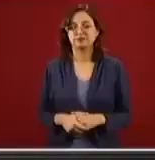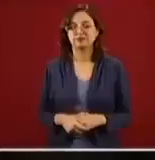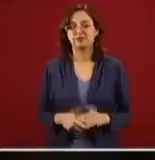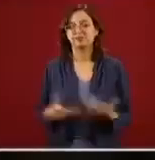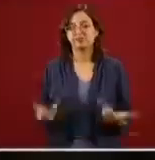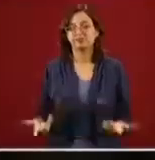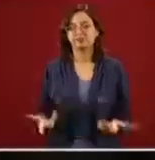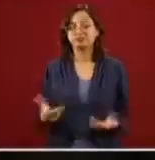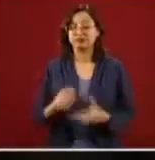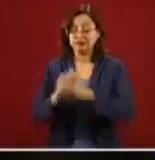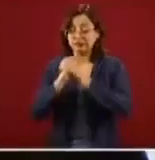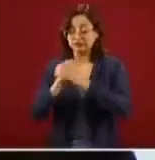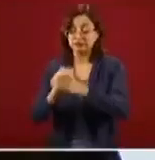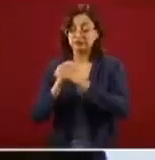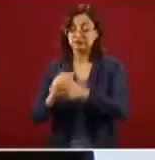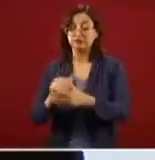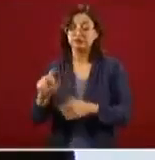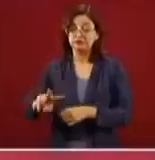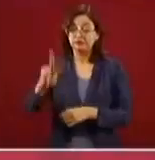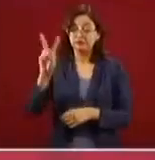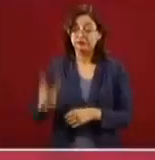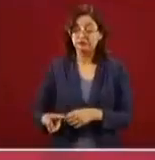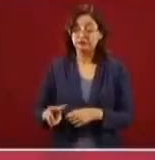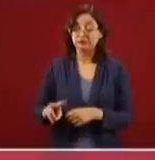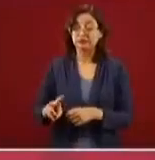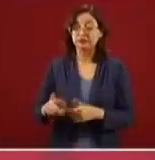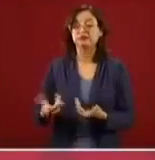echar a andar la rifa, decir, estas son